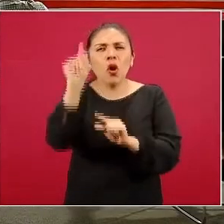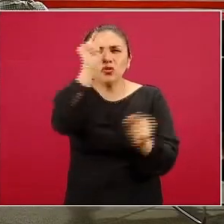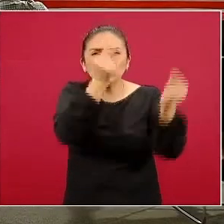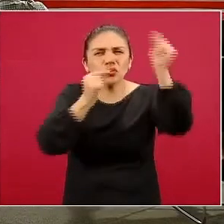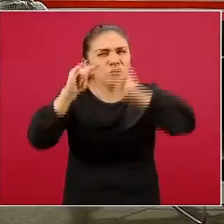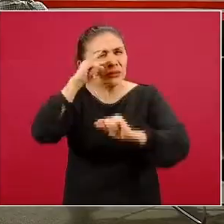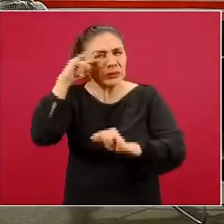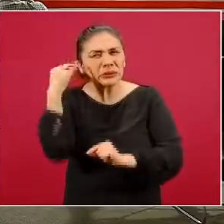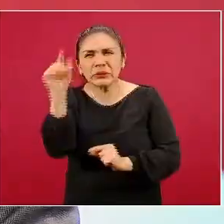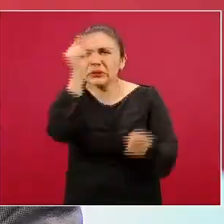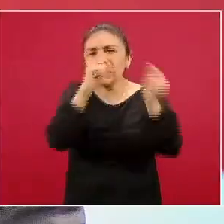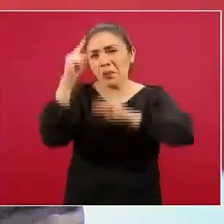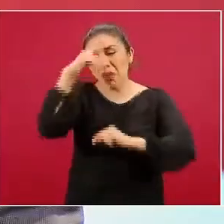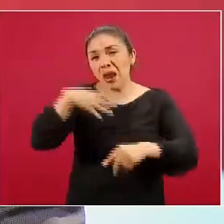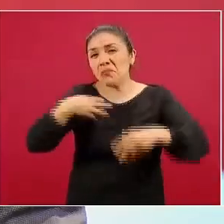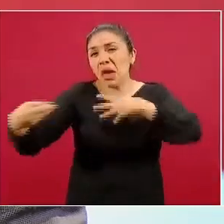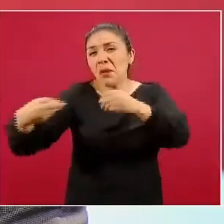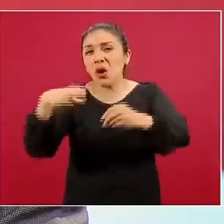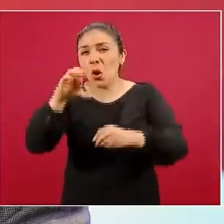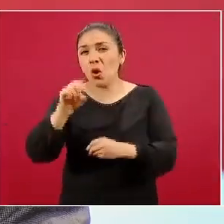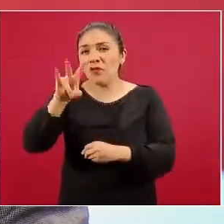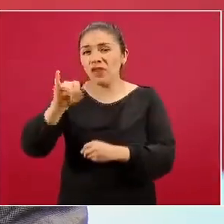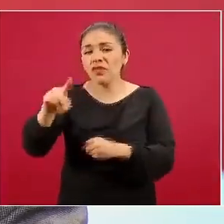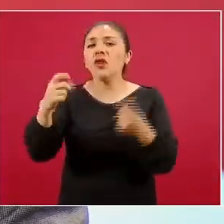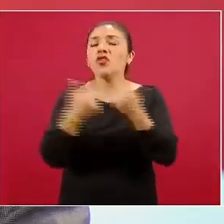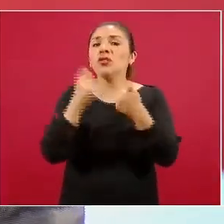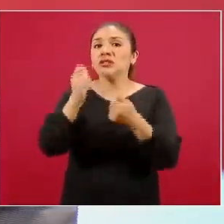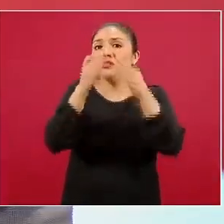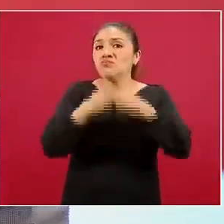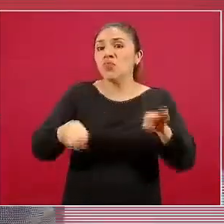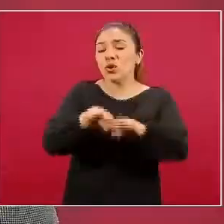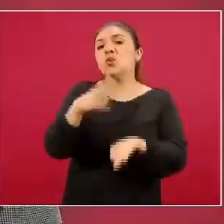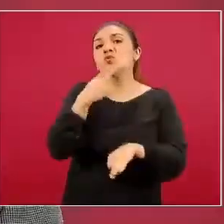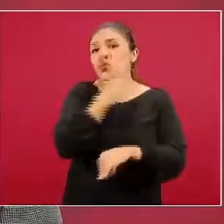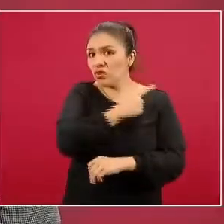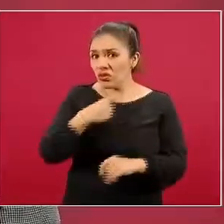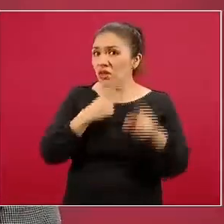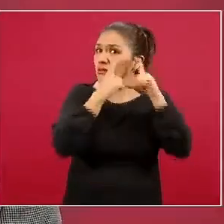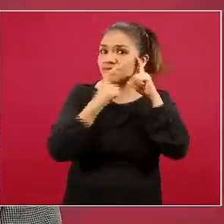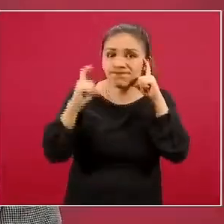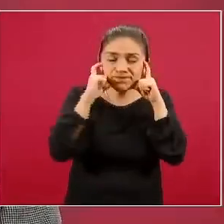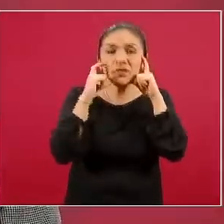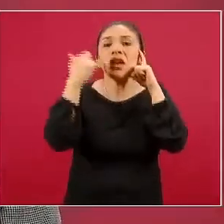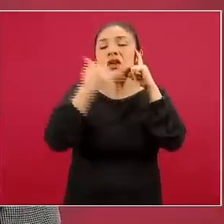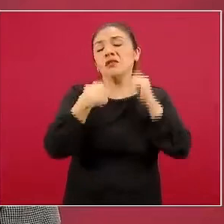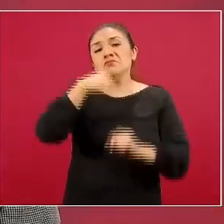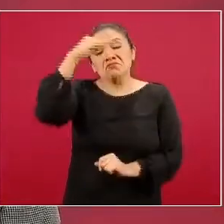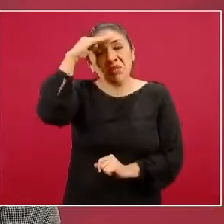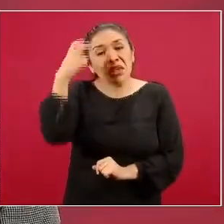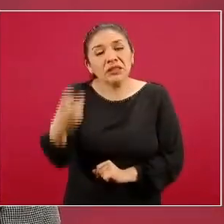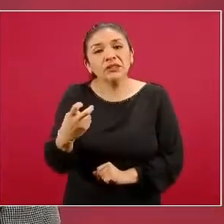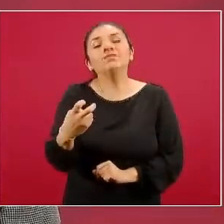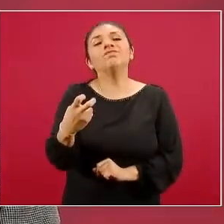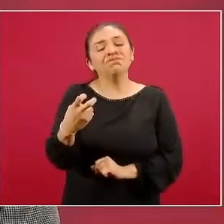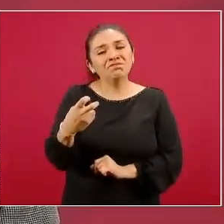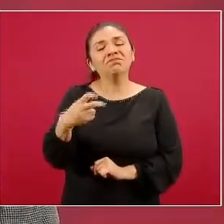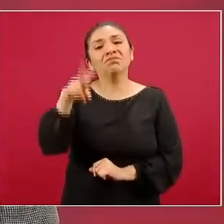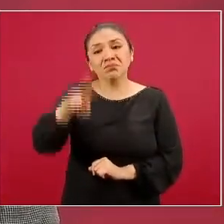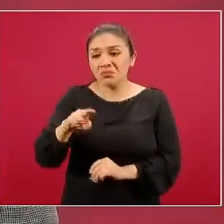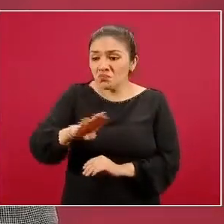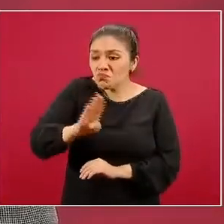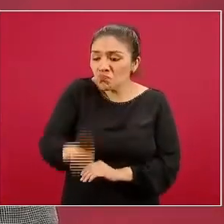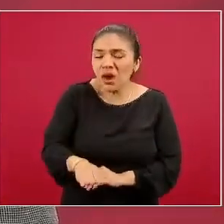partículas en la transmisión de COVID, se pronunciara por la importancia del uso de cubrebocas y consideramos que es una